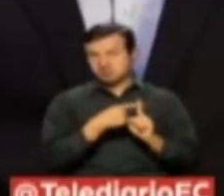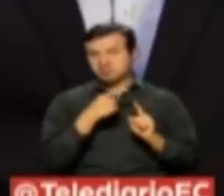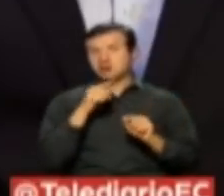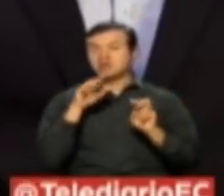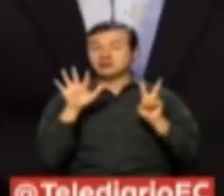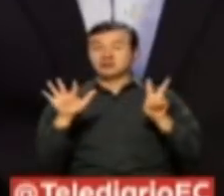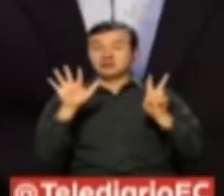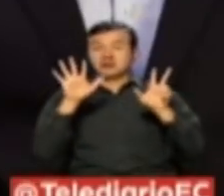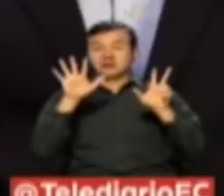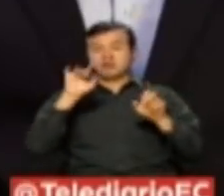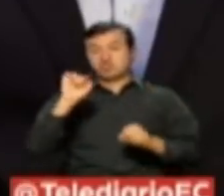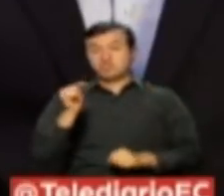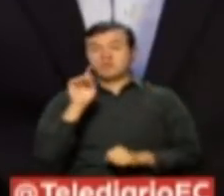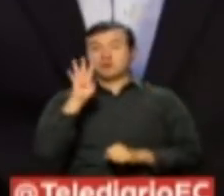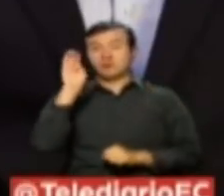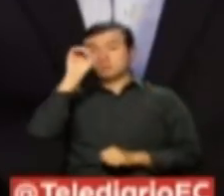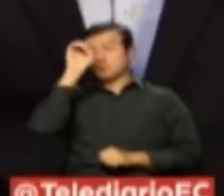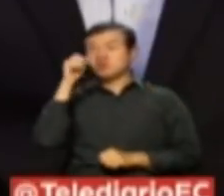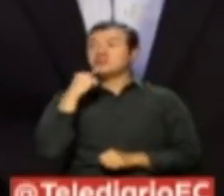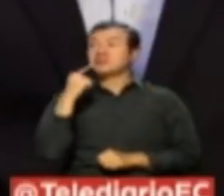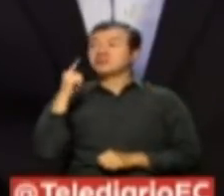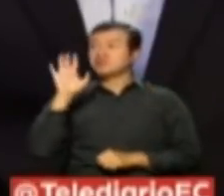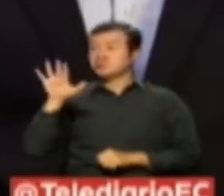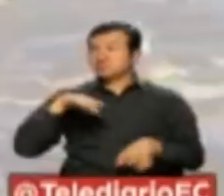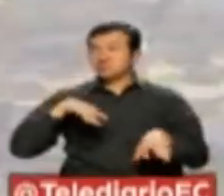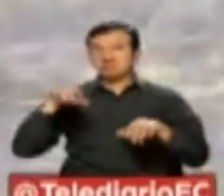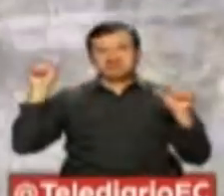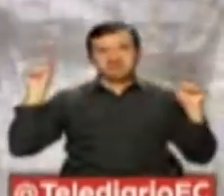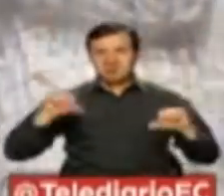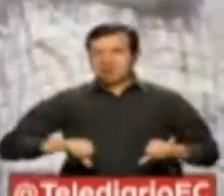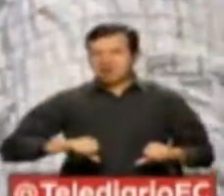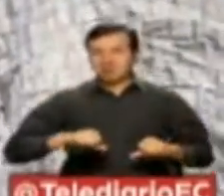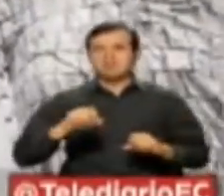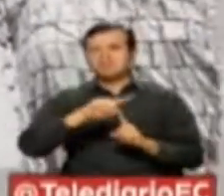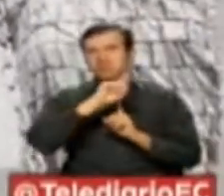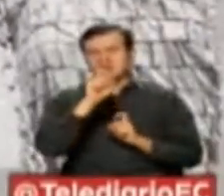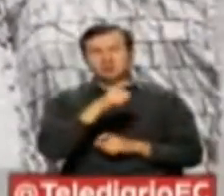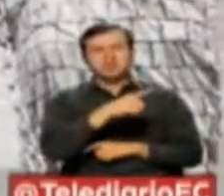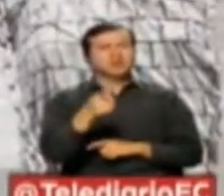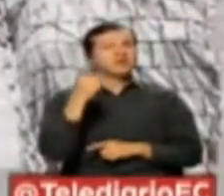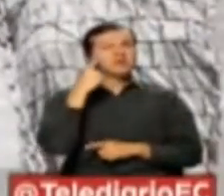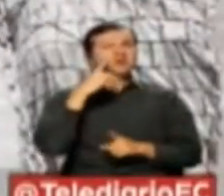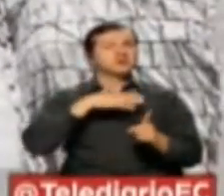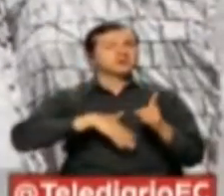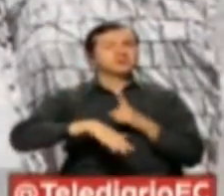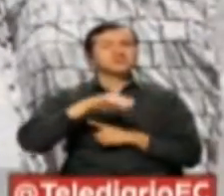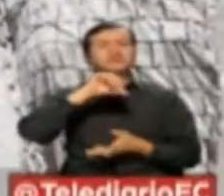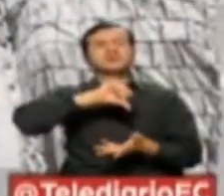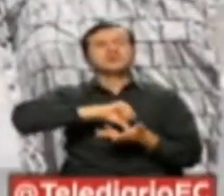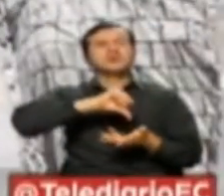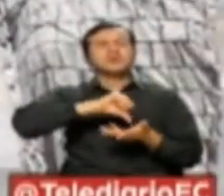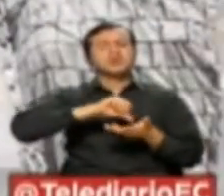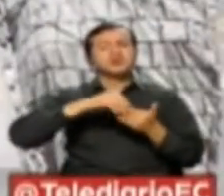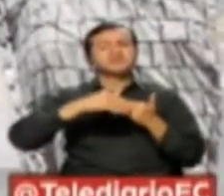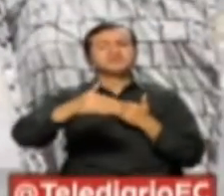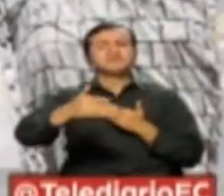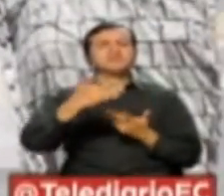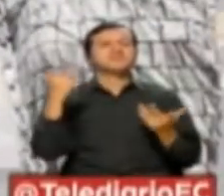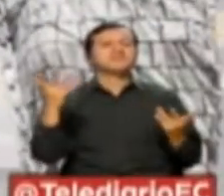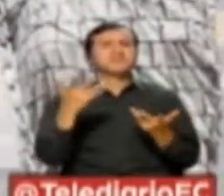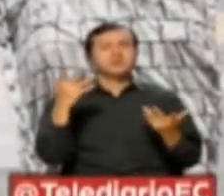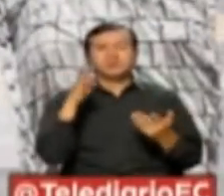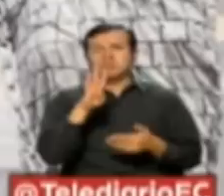a un 78,4 por ciento que la considera mala al preguntárseles por la situación de la ciudad en los próximos meses